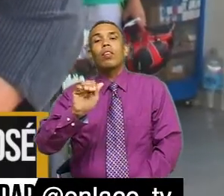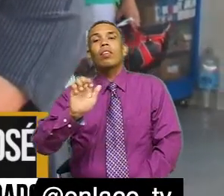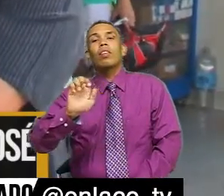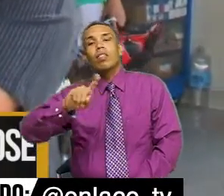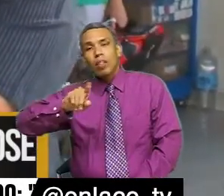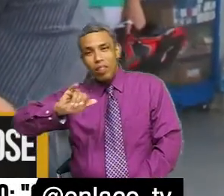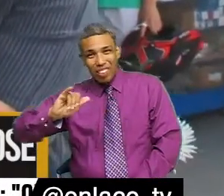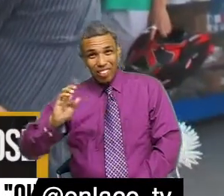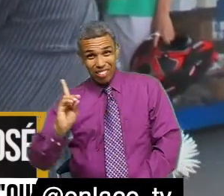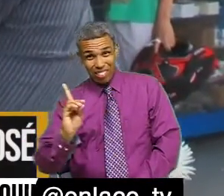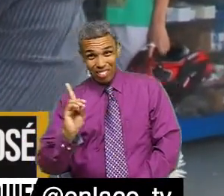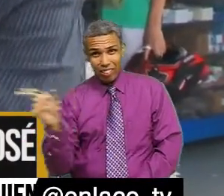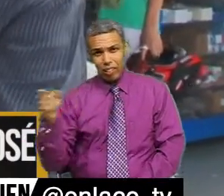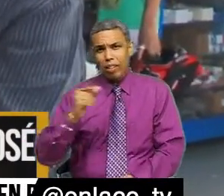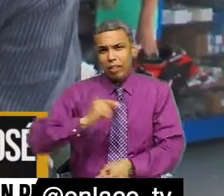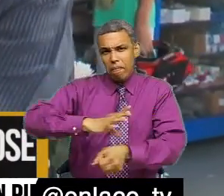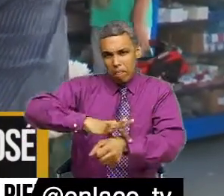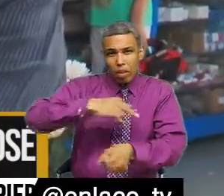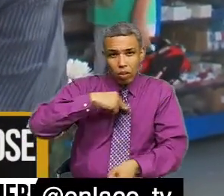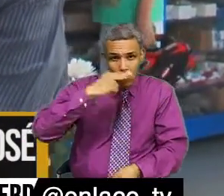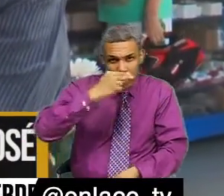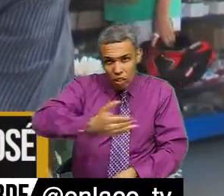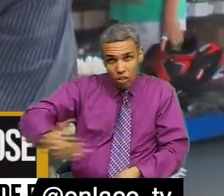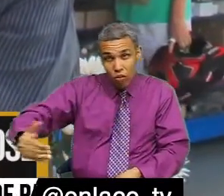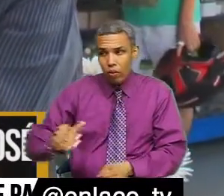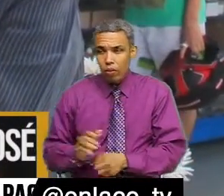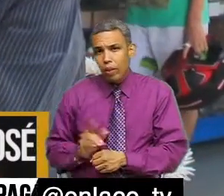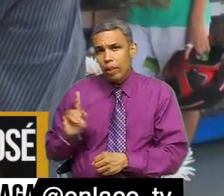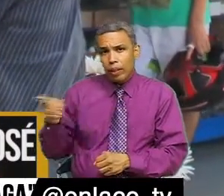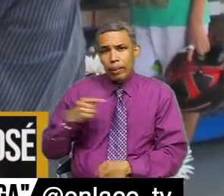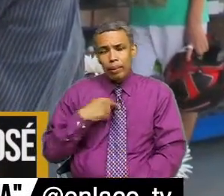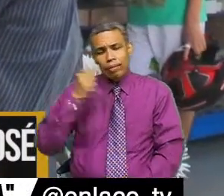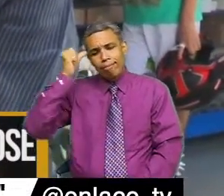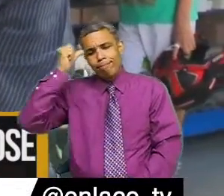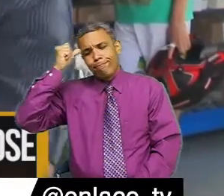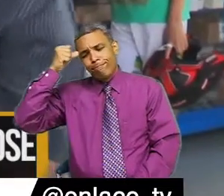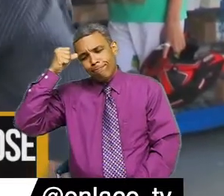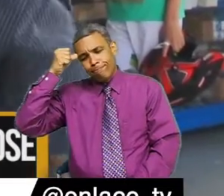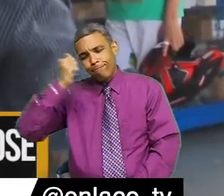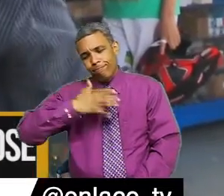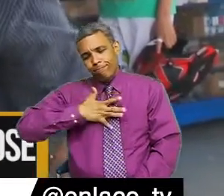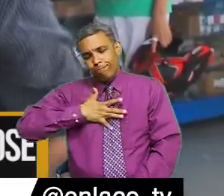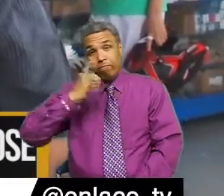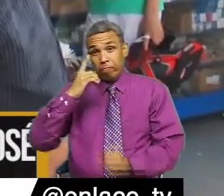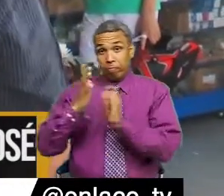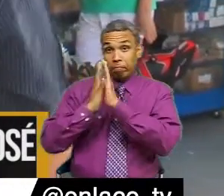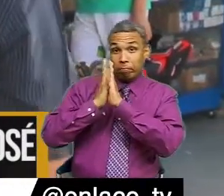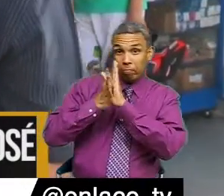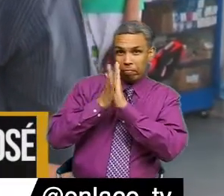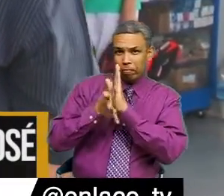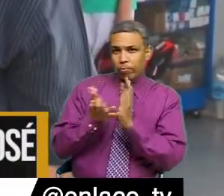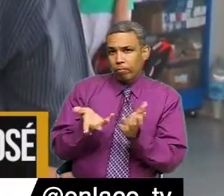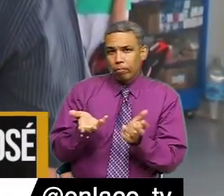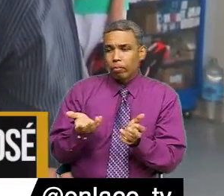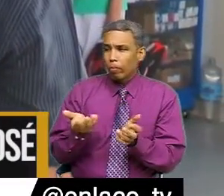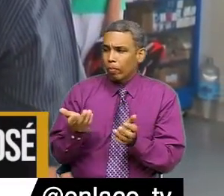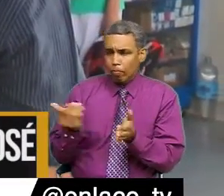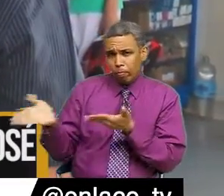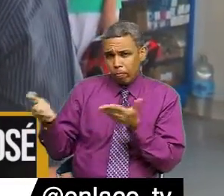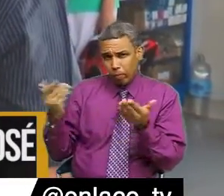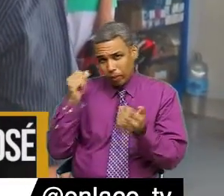este espacio, que tiene un mal recuerdo en ese momento para los barranqueños, pero que precisamente desde aquí queremos hacer